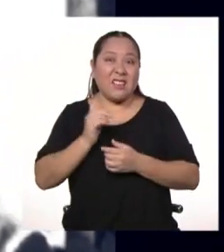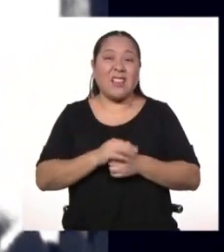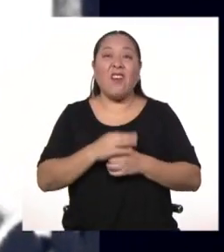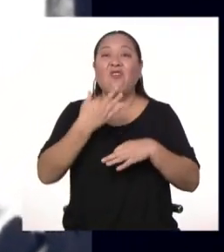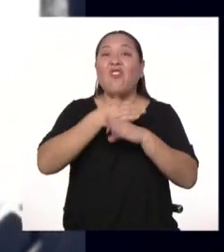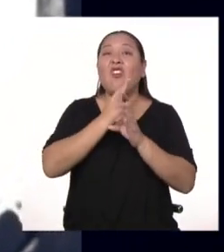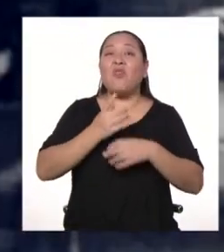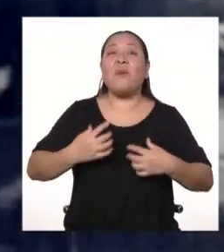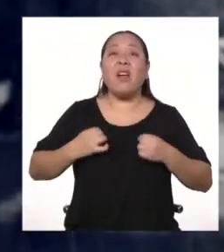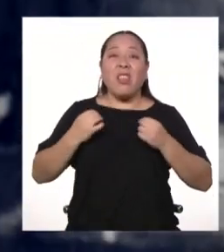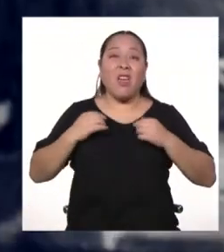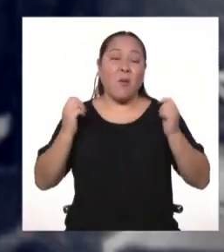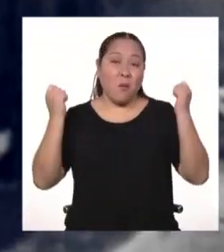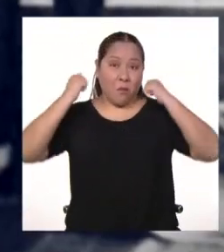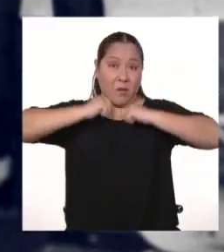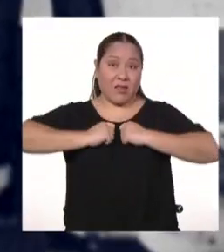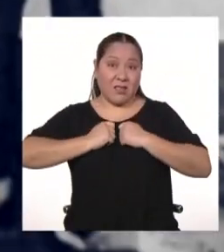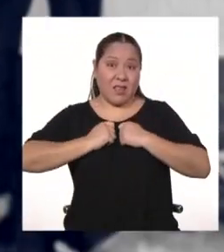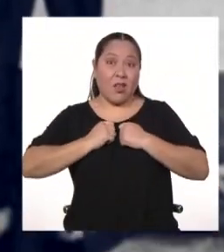Italia.